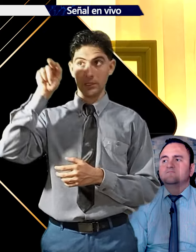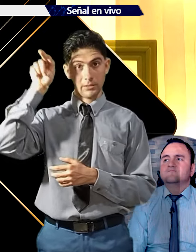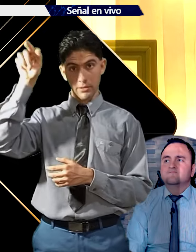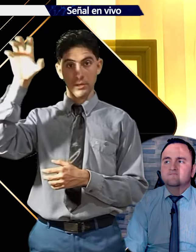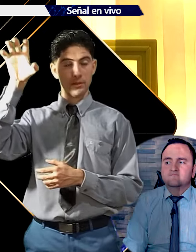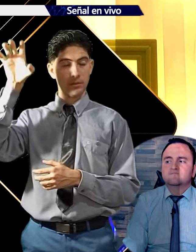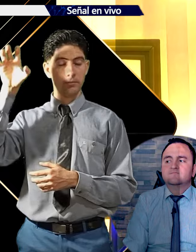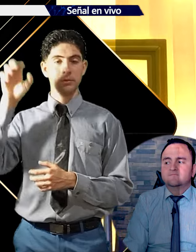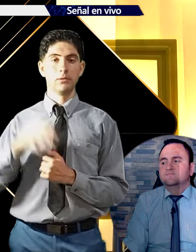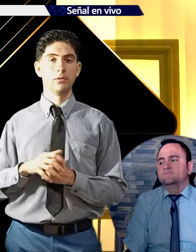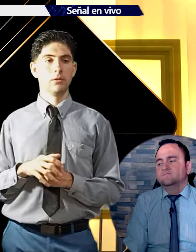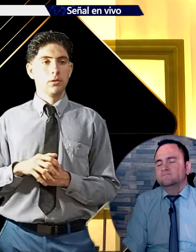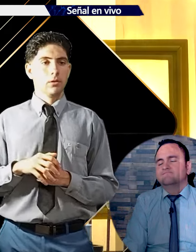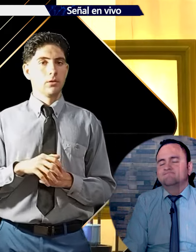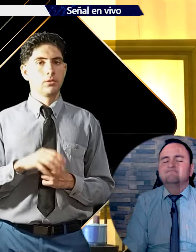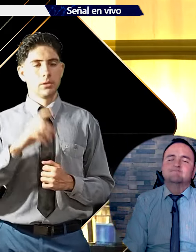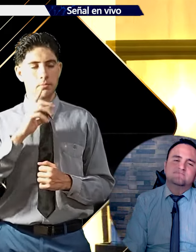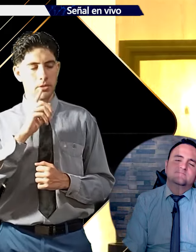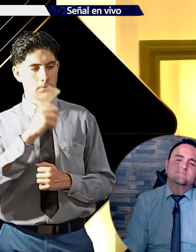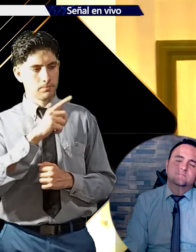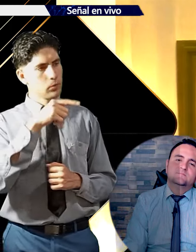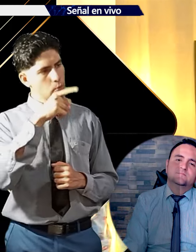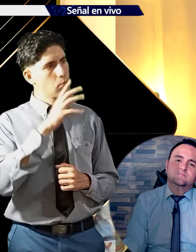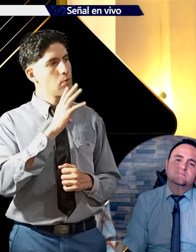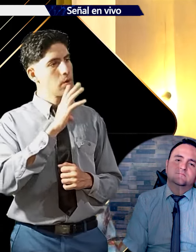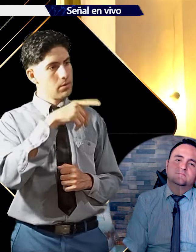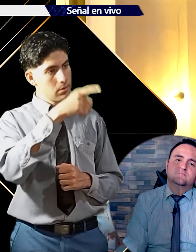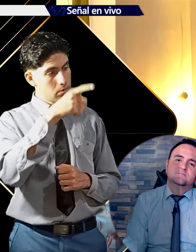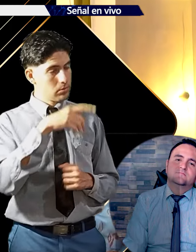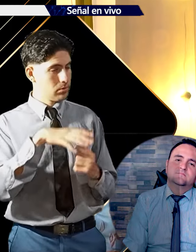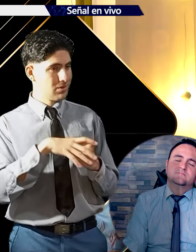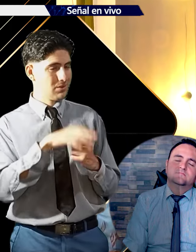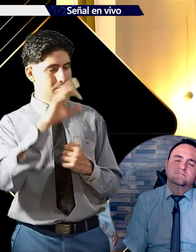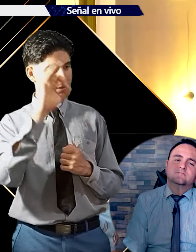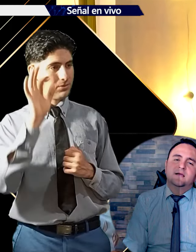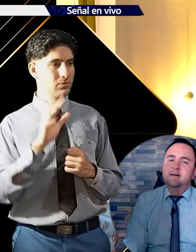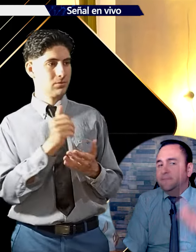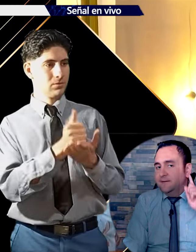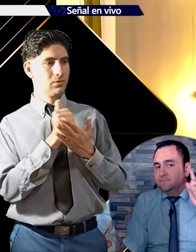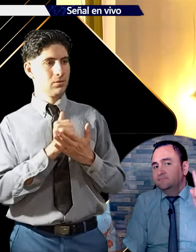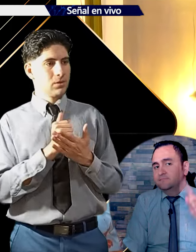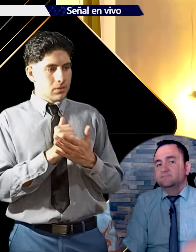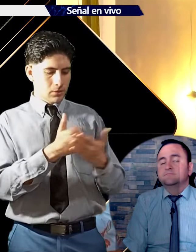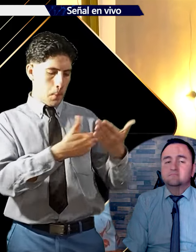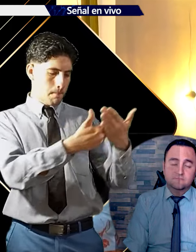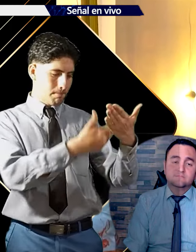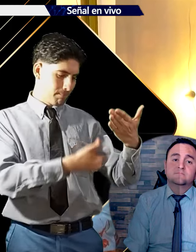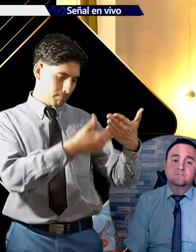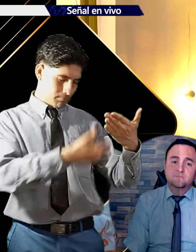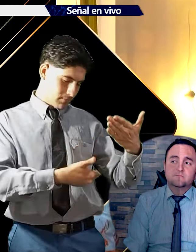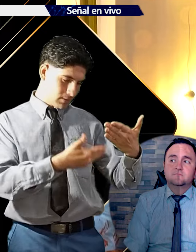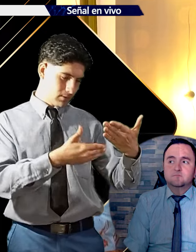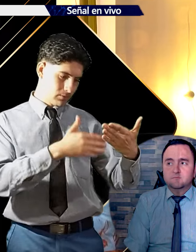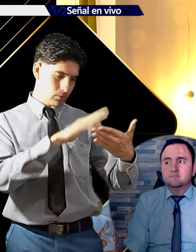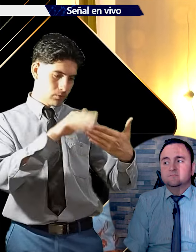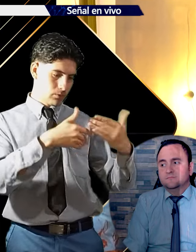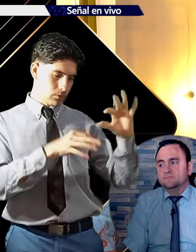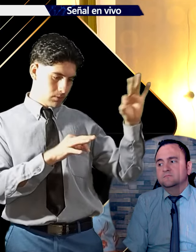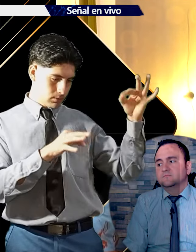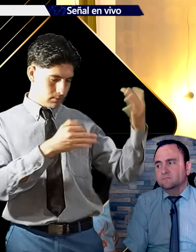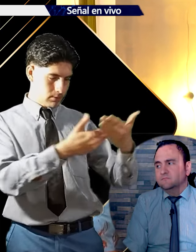obra misionera sola. Entonces él me dijo: mira, háblate con el pastor, con el hermano Zúñiga, y dile que nos ayude a adelantar